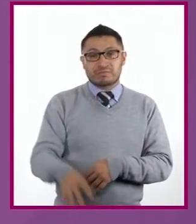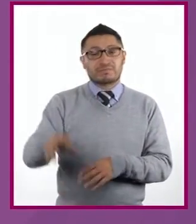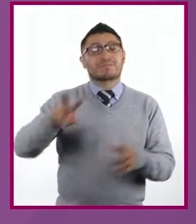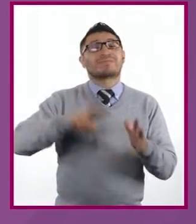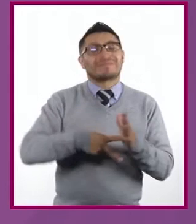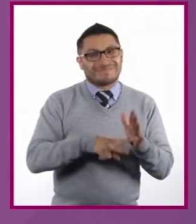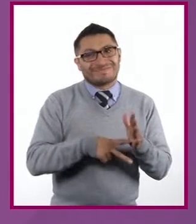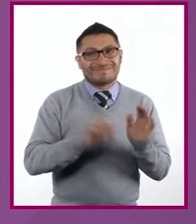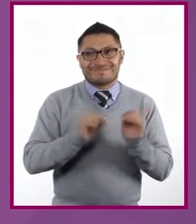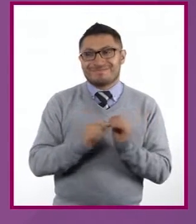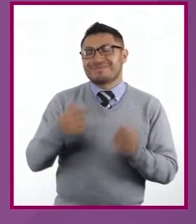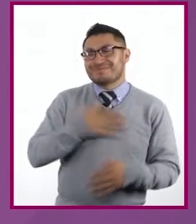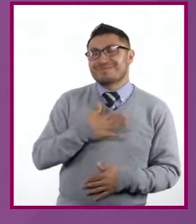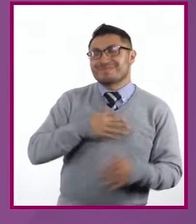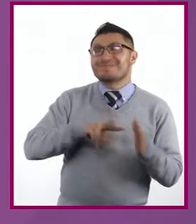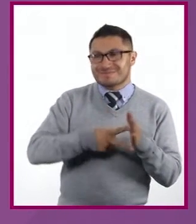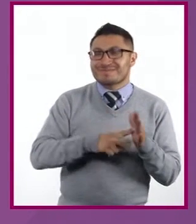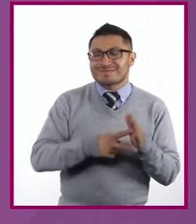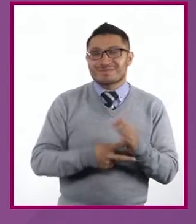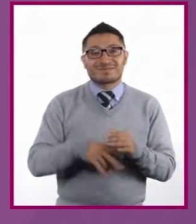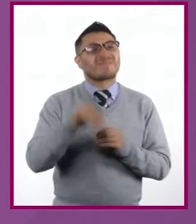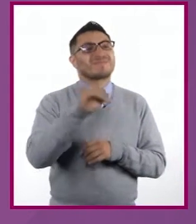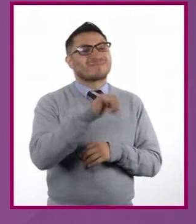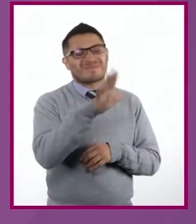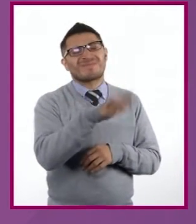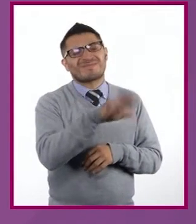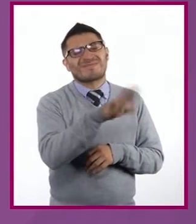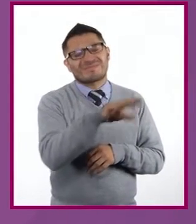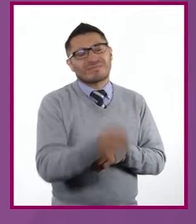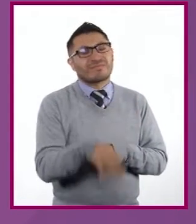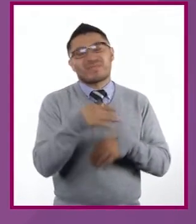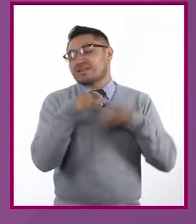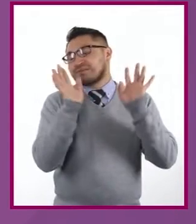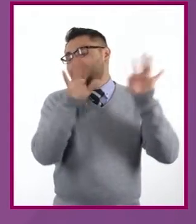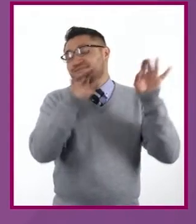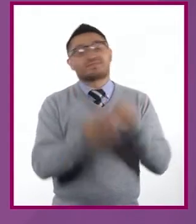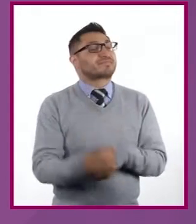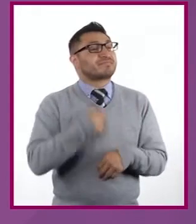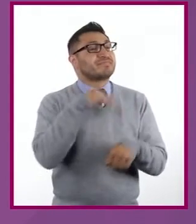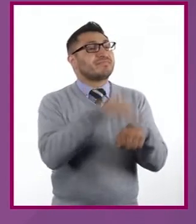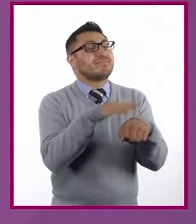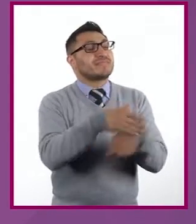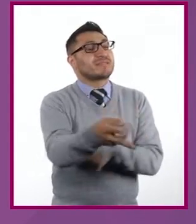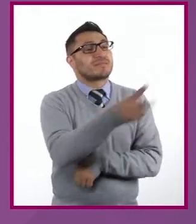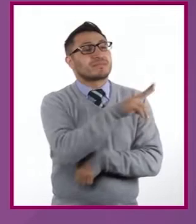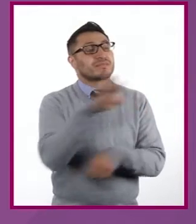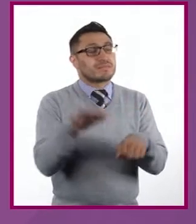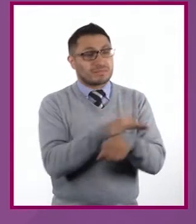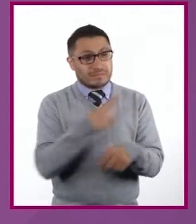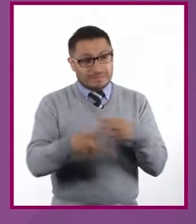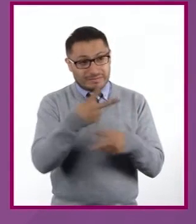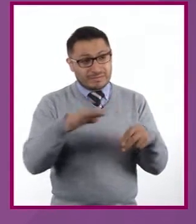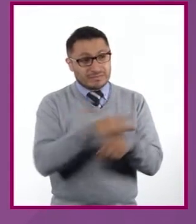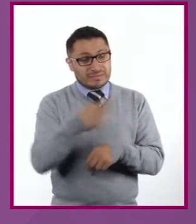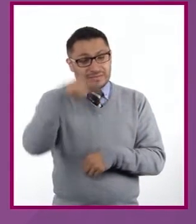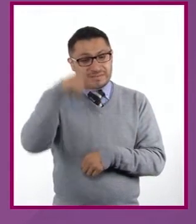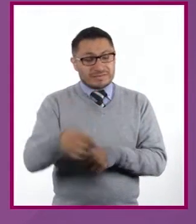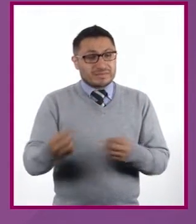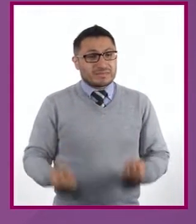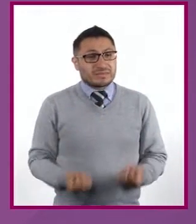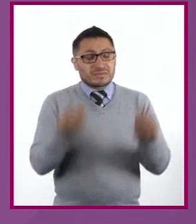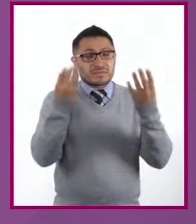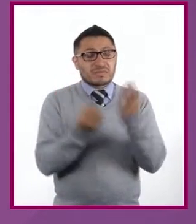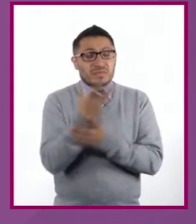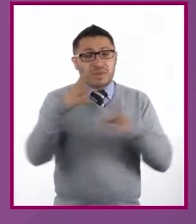Ingeniero, soy ingeniero. Sí. En fin, te llamé porque vamos a abrir un nuevo templo aquí en Alejandría,